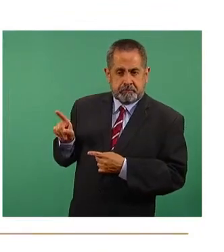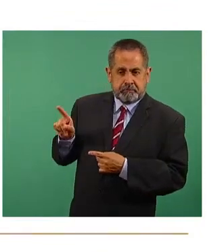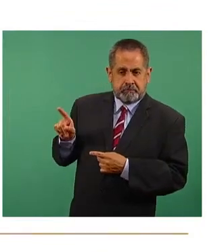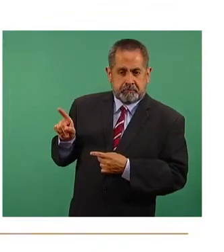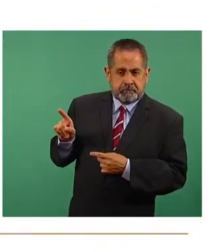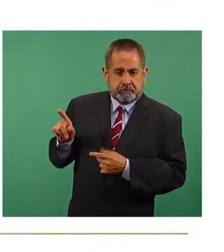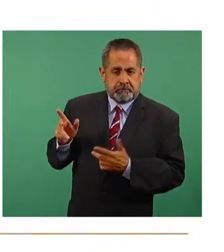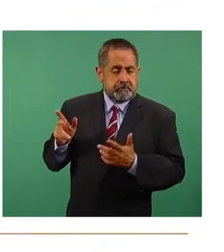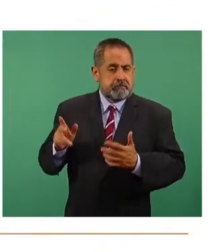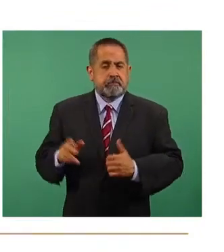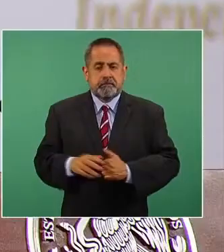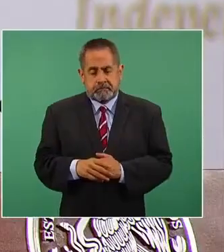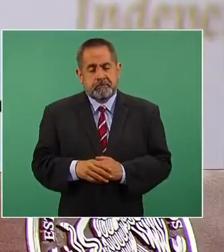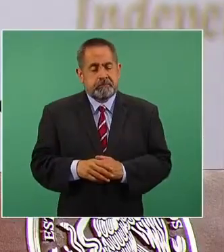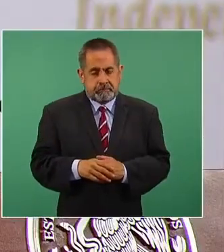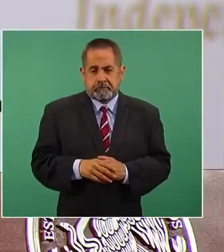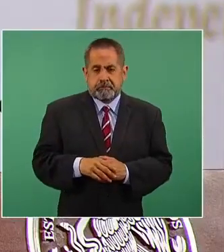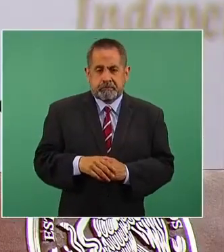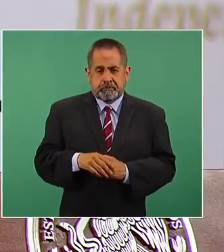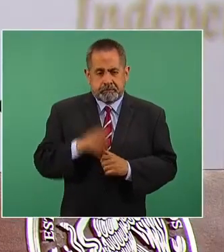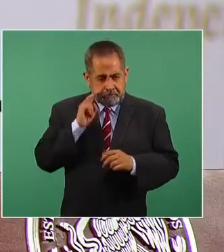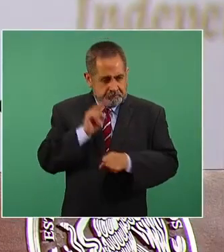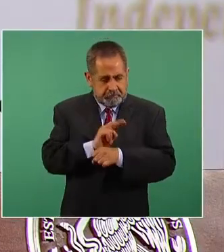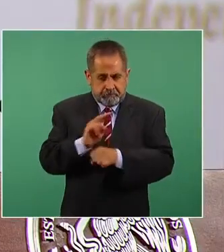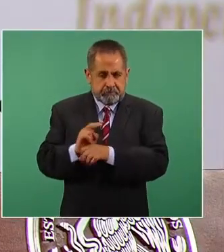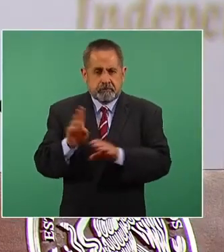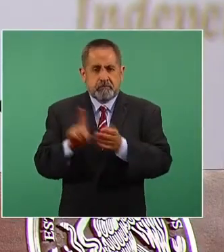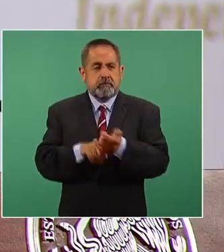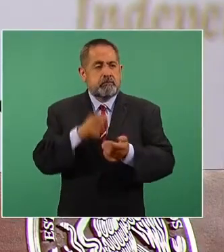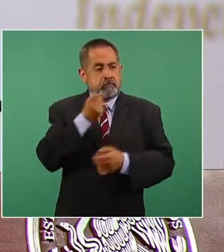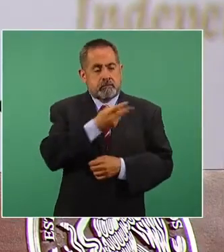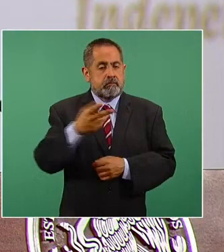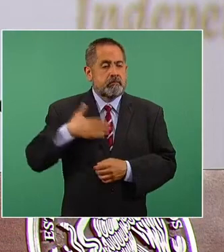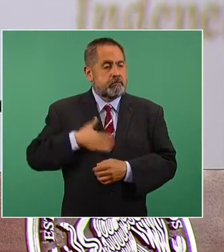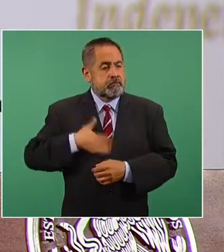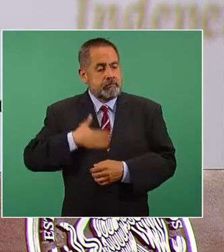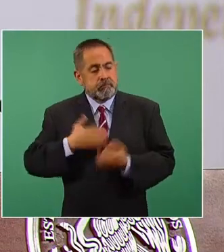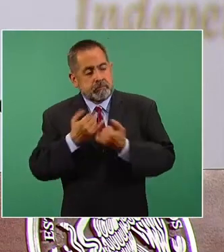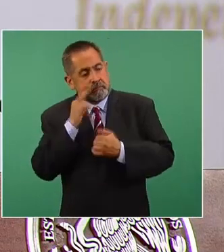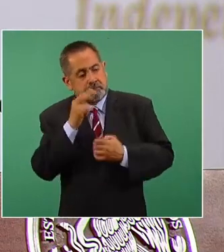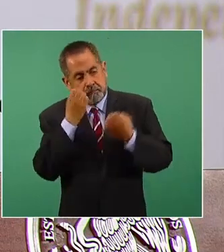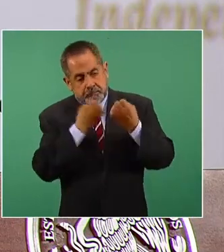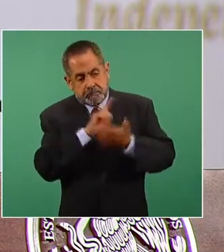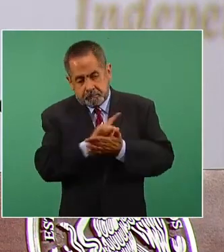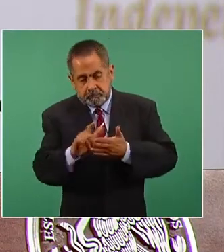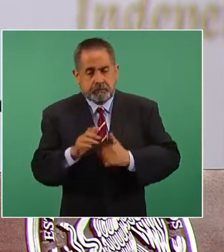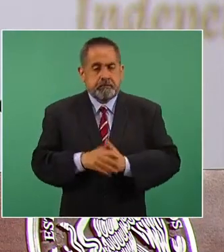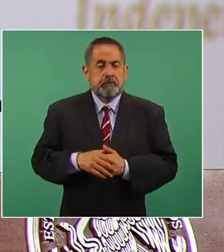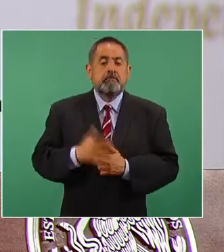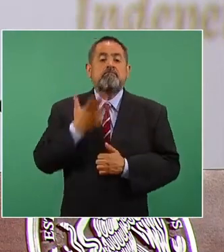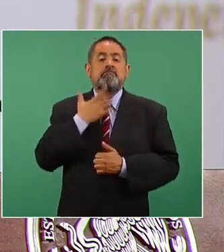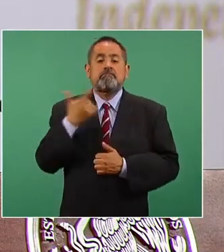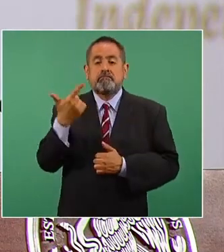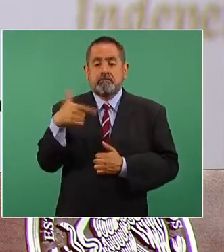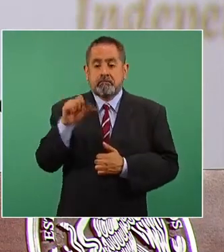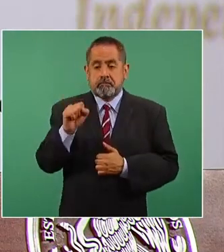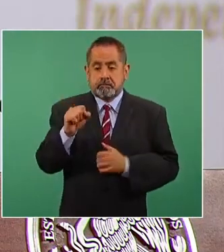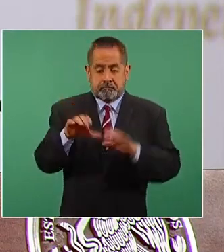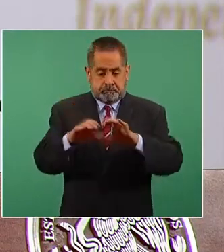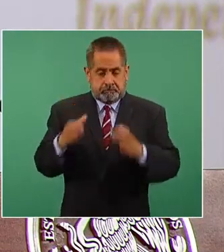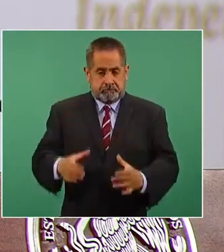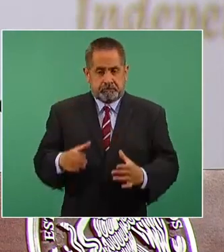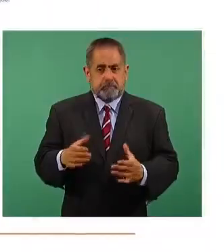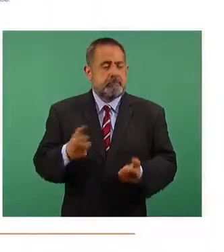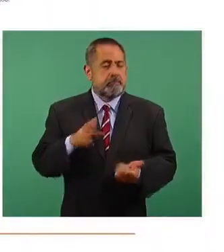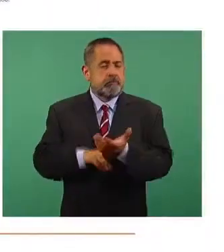Michoacán. También seguimos monitoreando el servicio de los sanitarios. En el tema de gas LP para tanques estacionarios, el